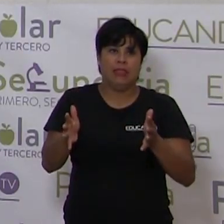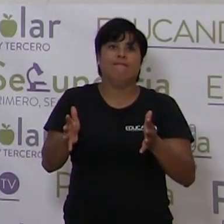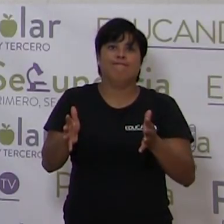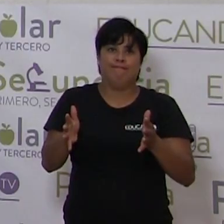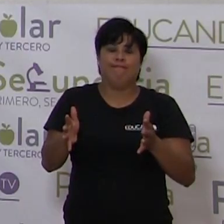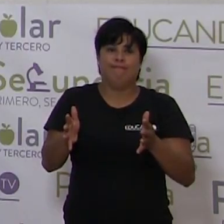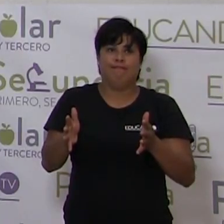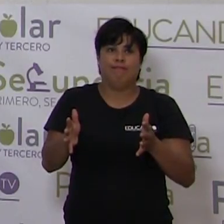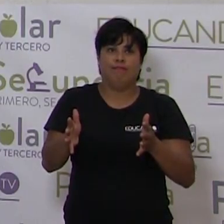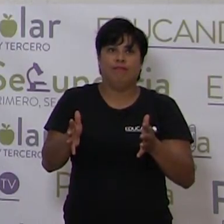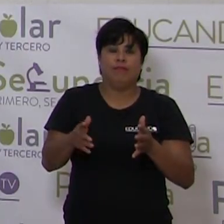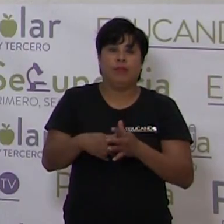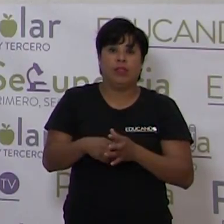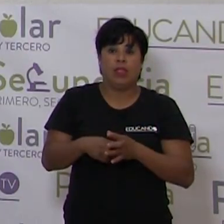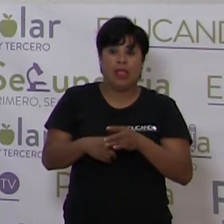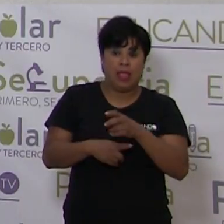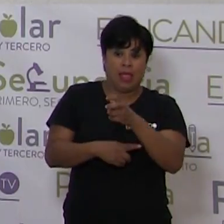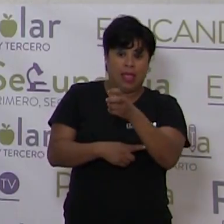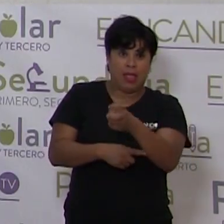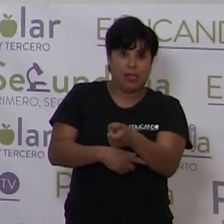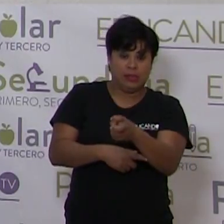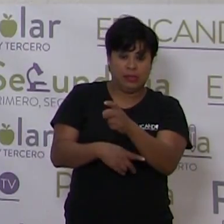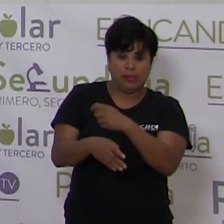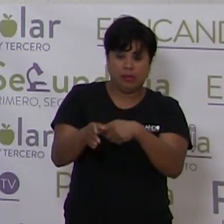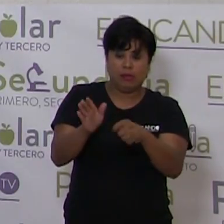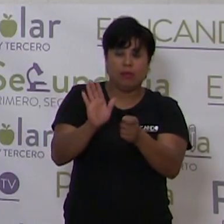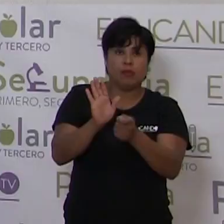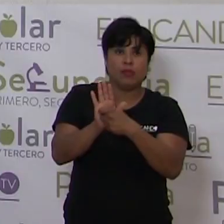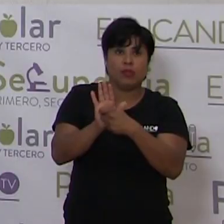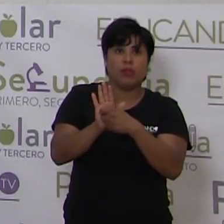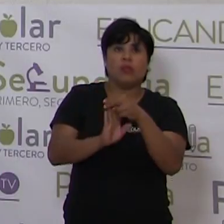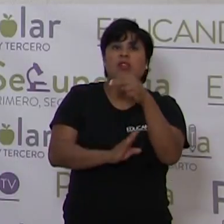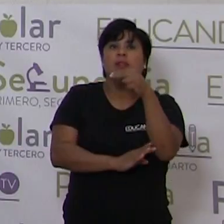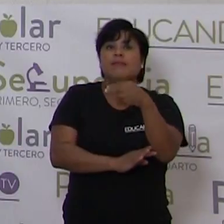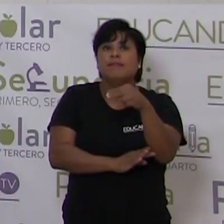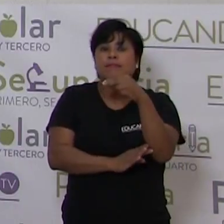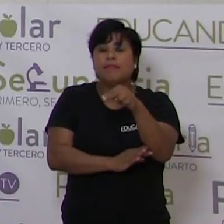¿sí? A este punto le voy a llamar